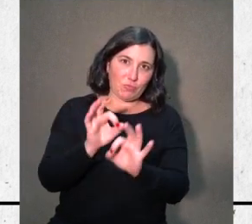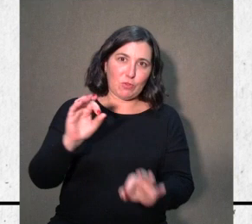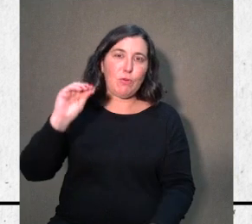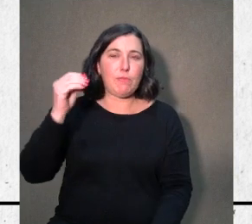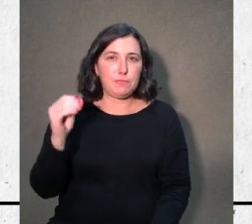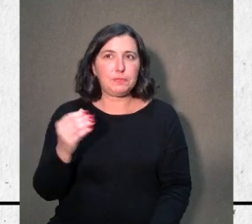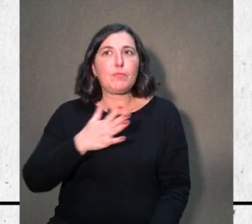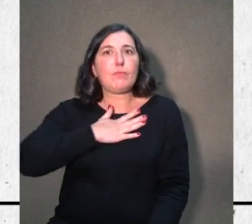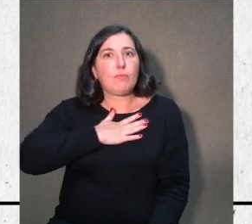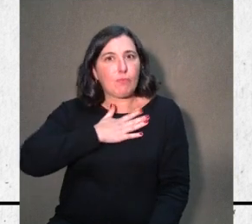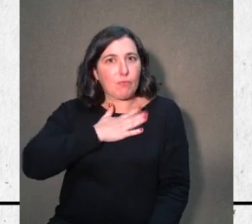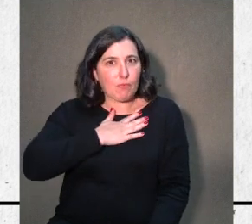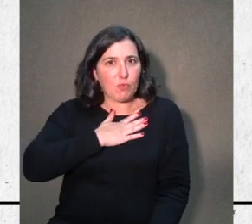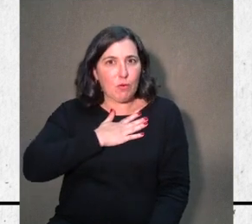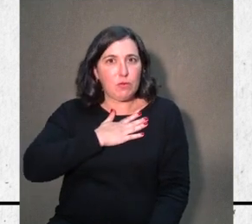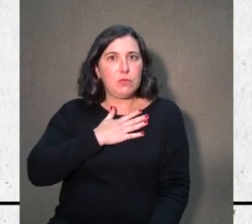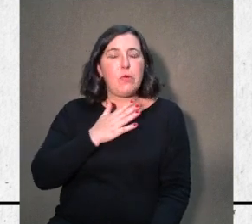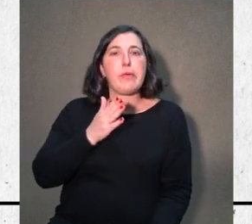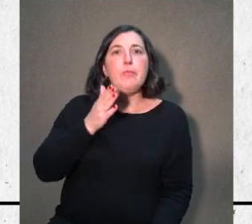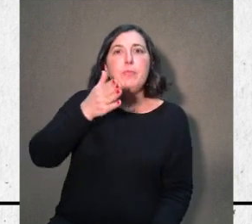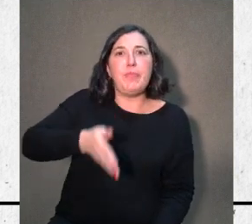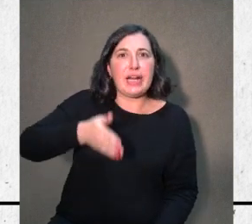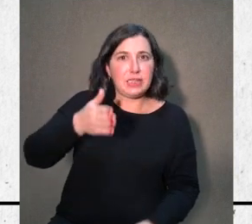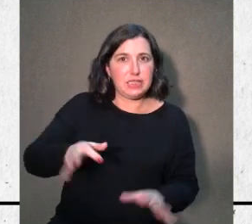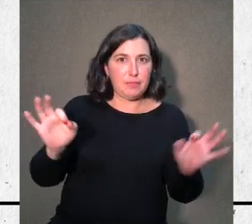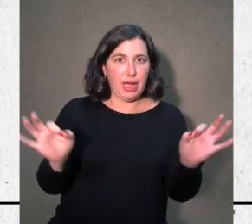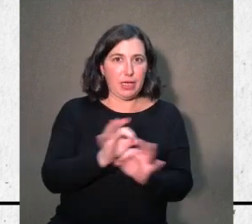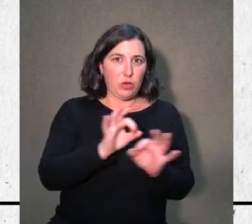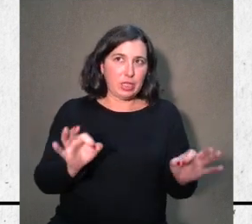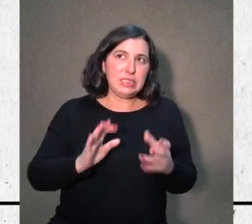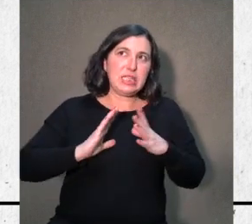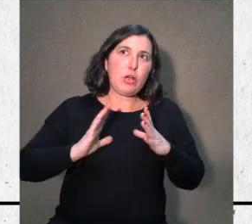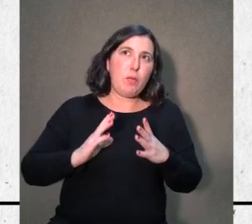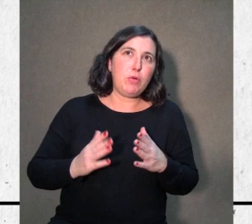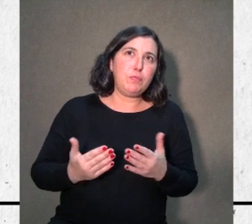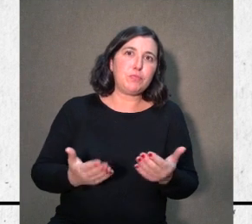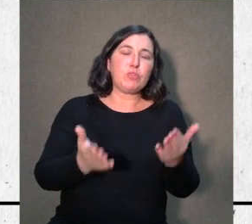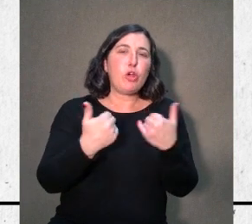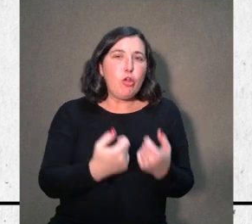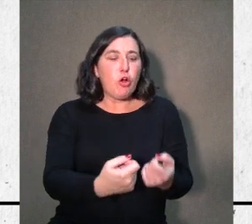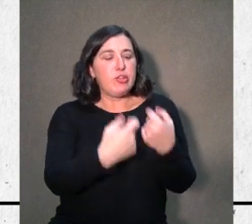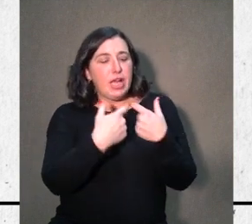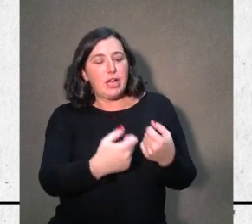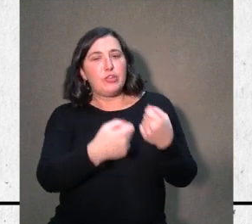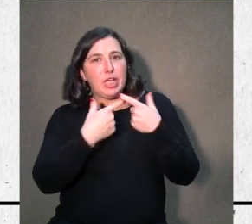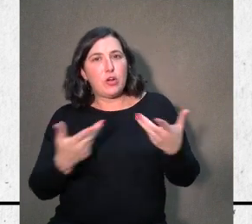mí, el hecho de participar en la orquesta es un poco como el retribuir también, ¿no? Como todo